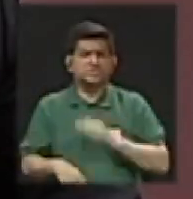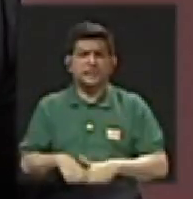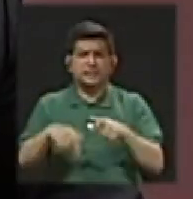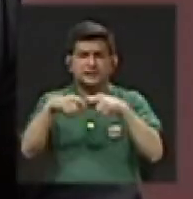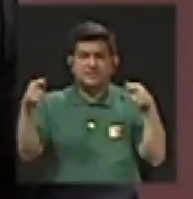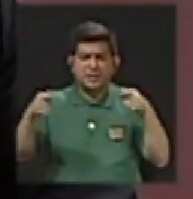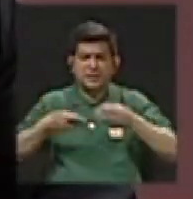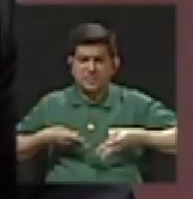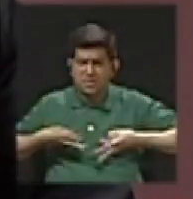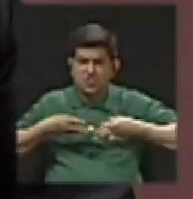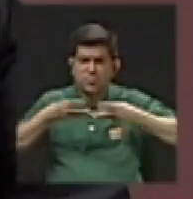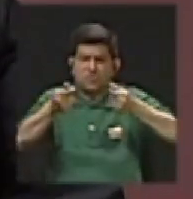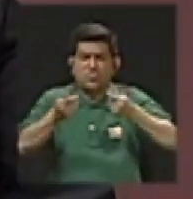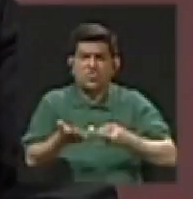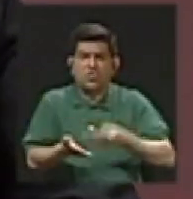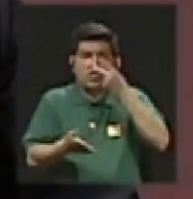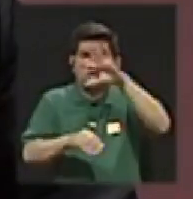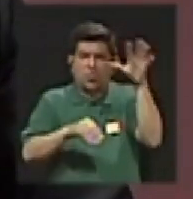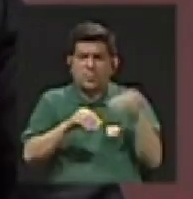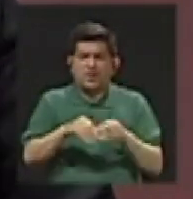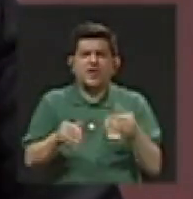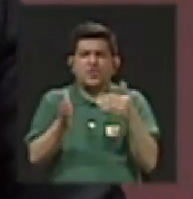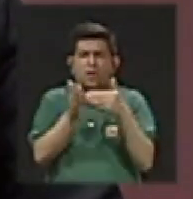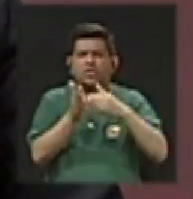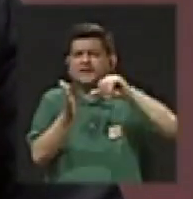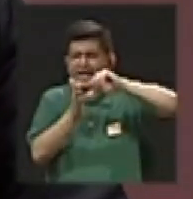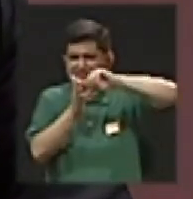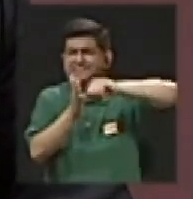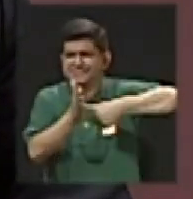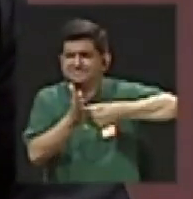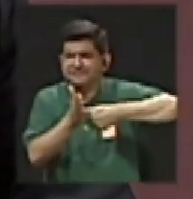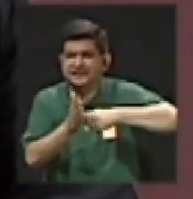esos flujos en términos de valor agregado. Voy a recalcar eso.